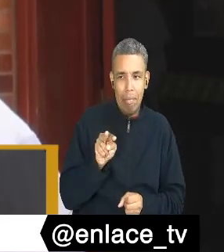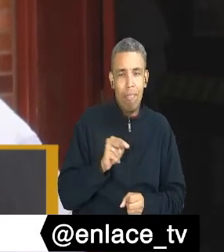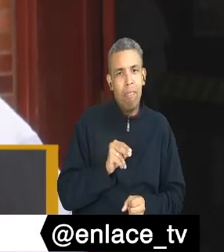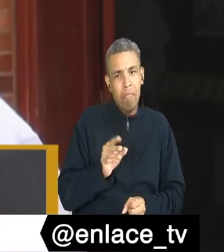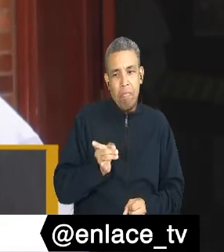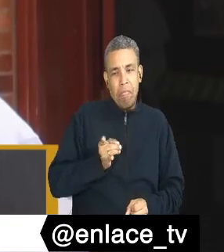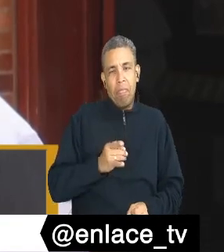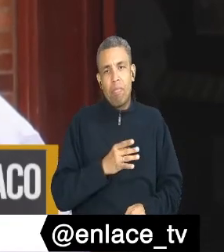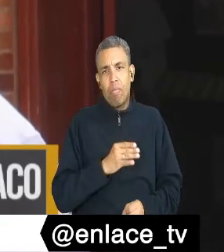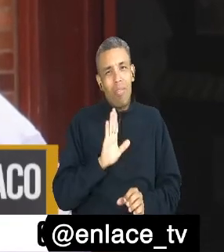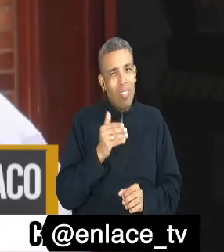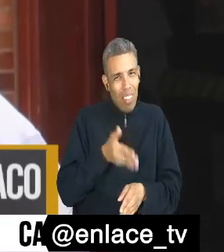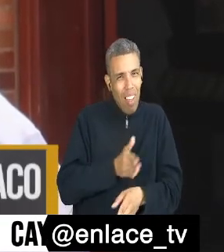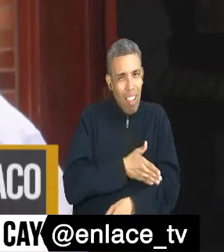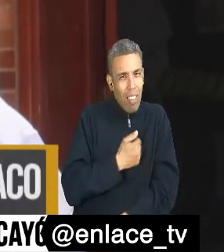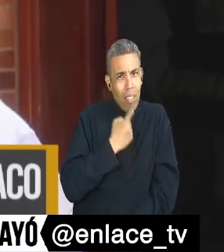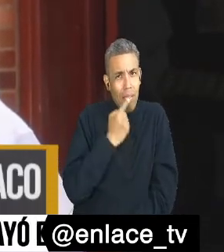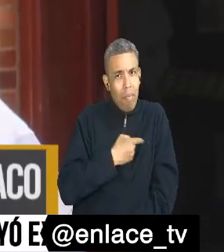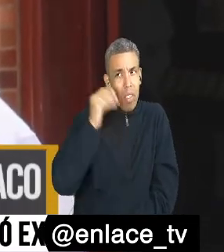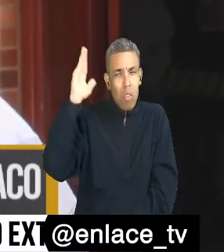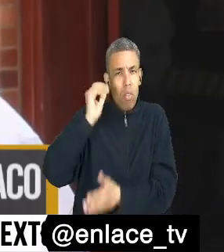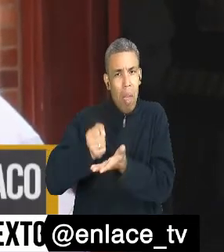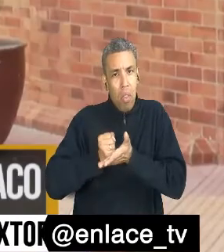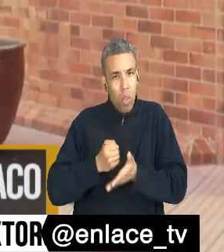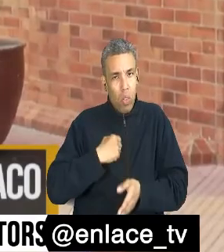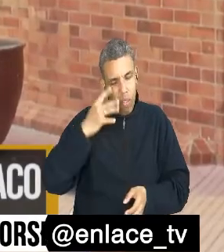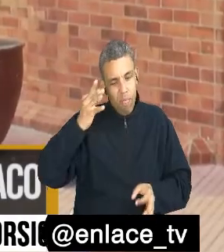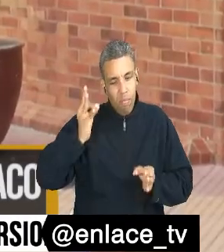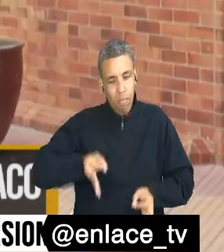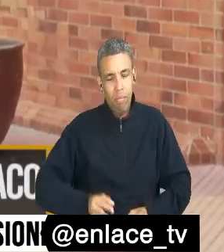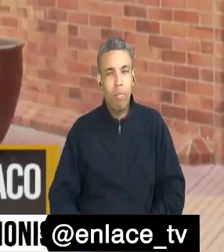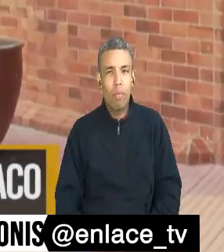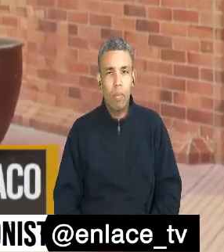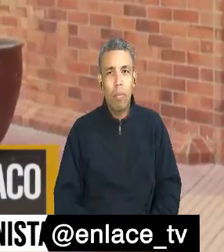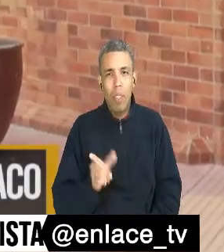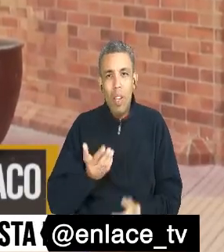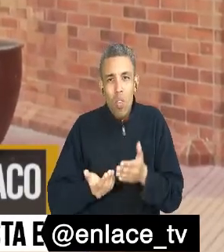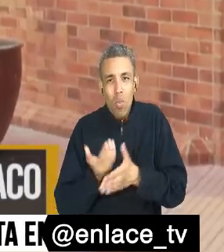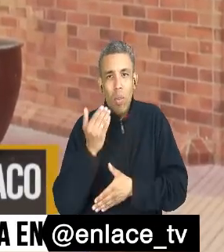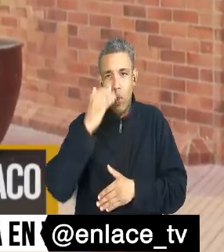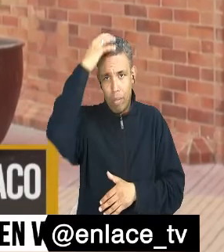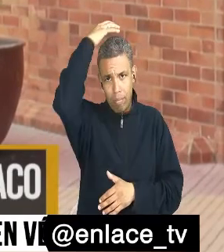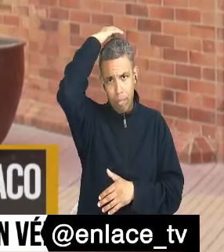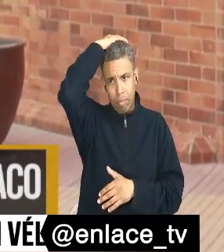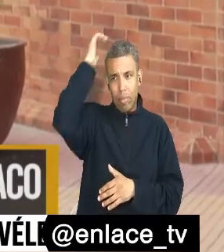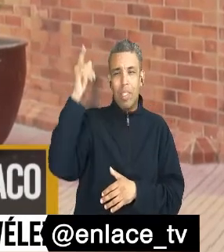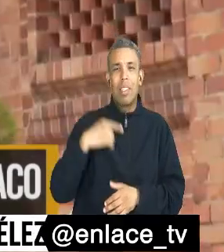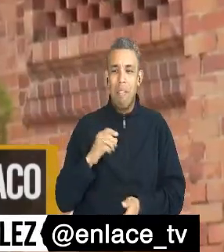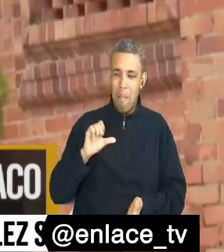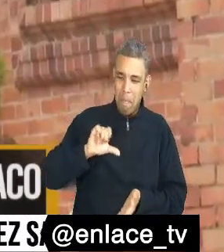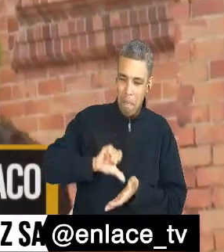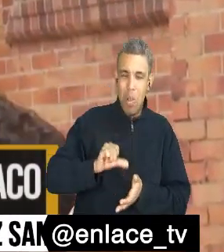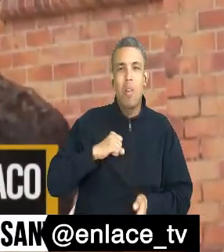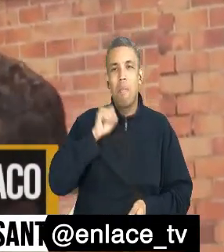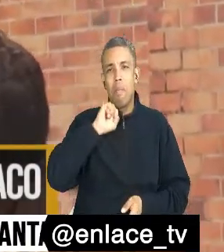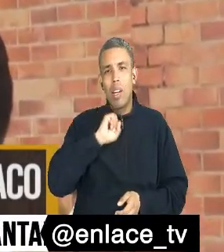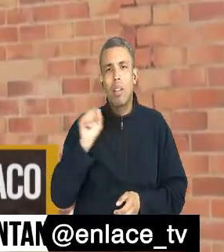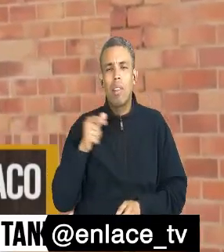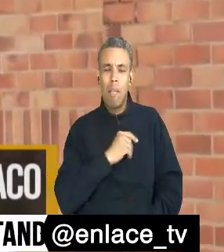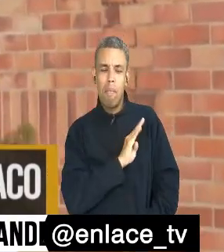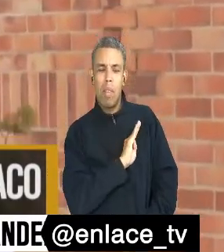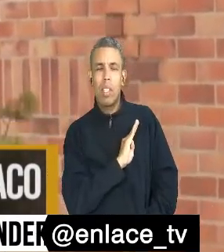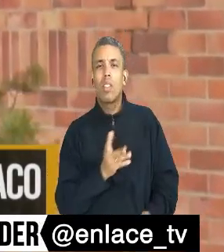uno y la que le va a dar a uno la fuerza para cumplir esa misión. El nuevo obispo de Tumaco es un barranqueño de pura cepa, hizo su bachillerato en el